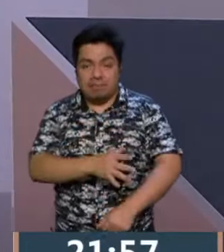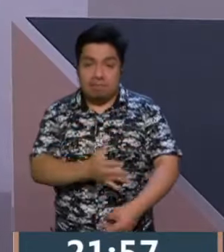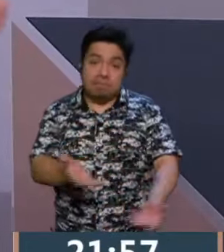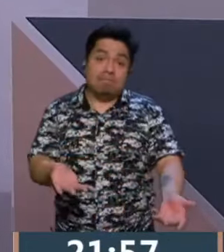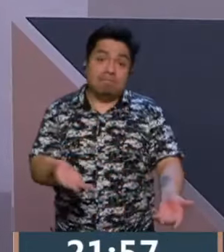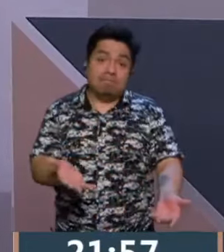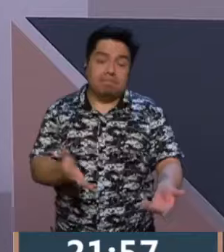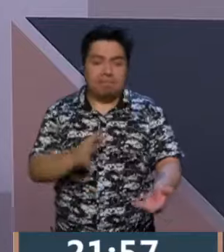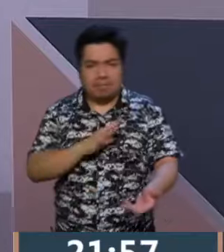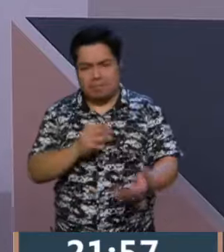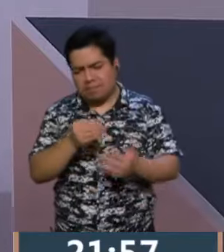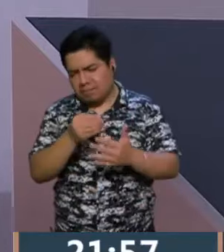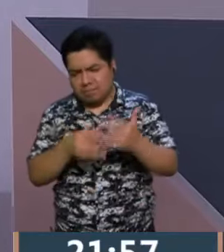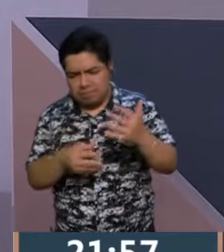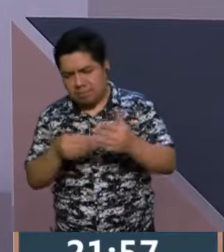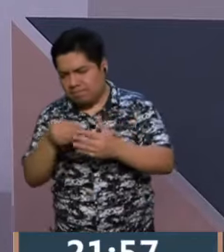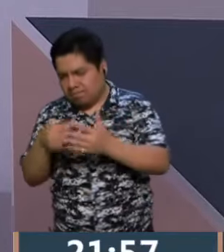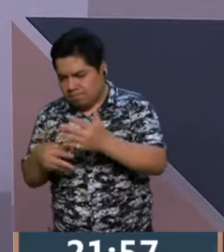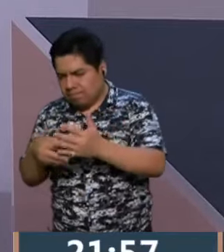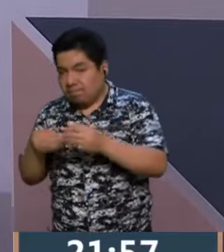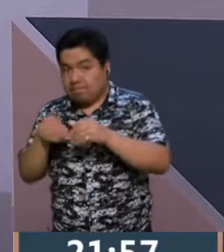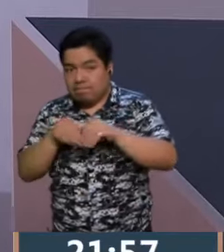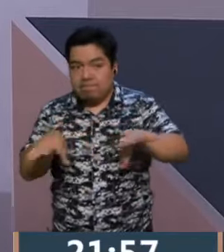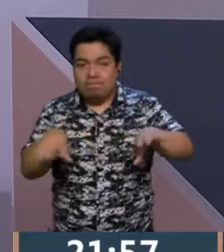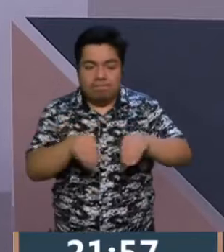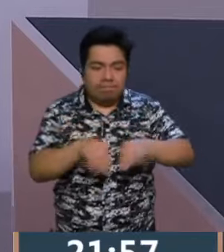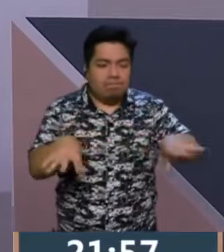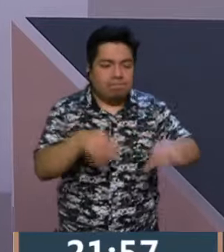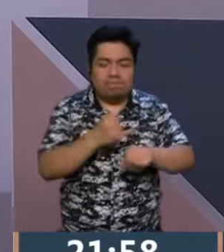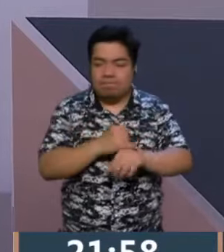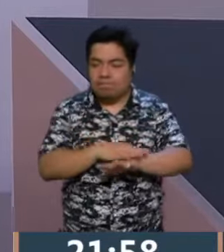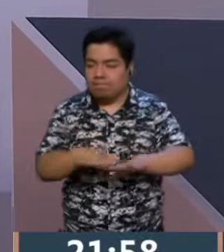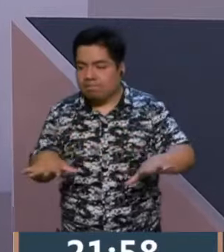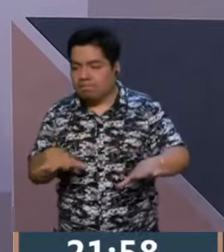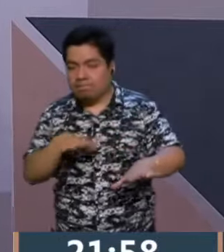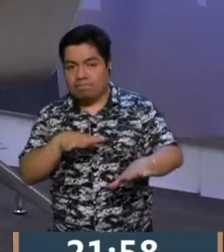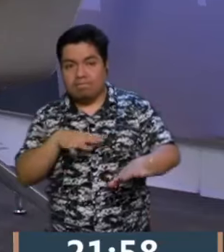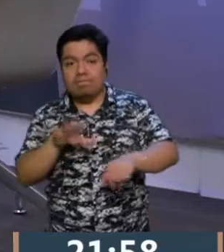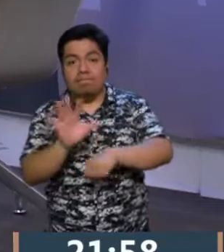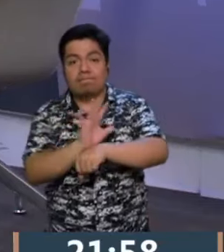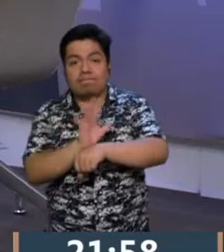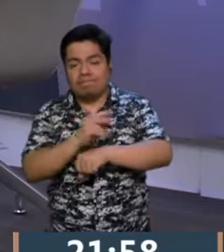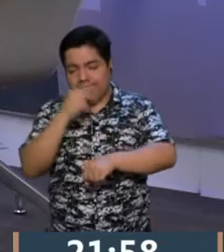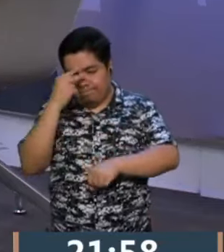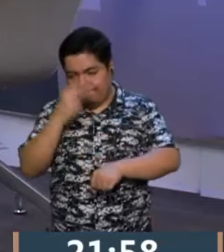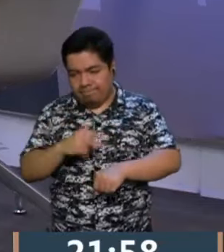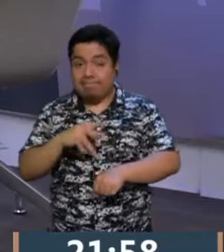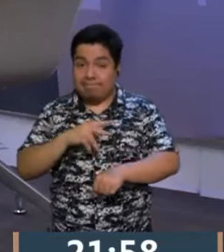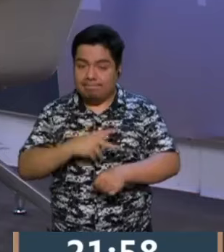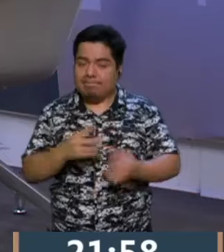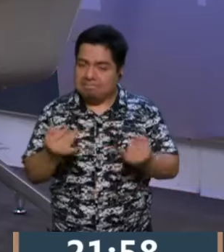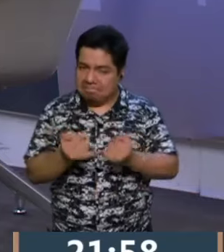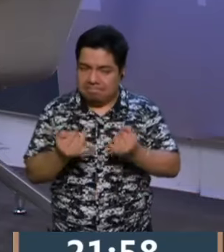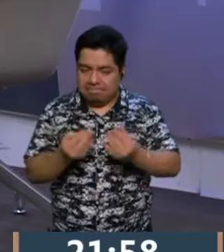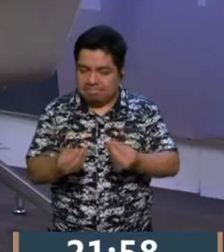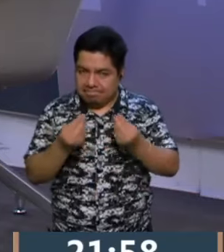obviamente hay un gran espacio de divulgación y difusión para el cine mexicano y para el cine